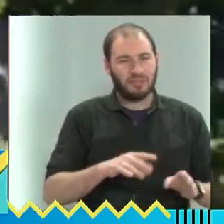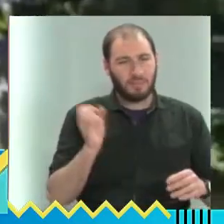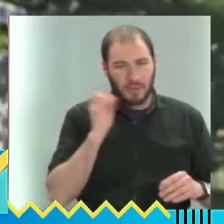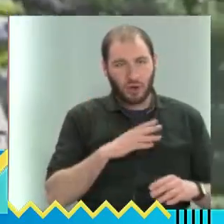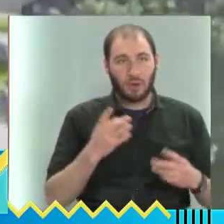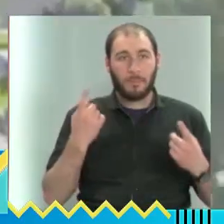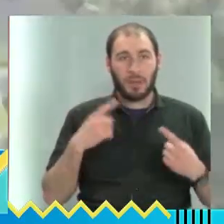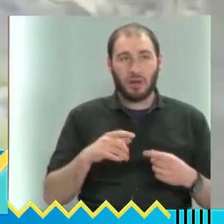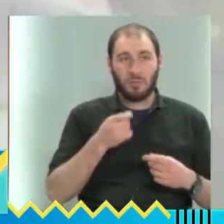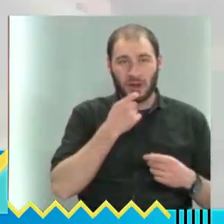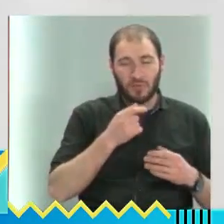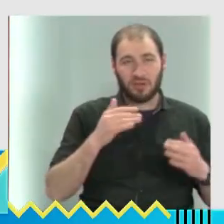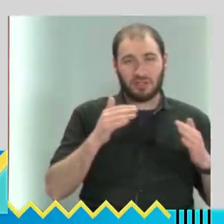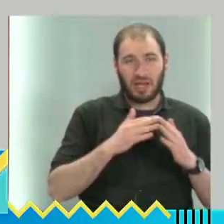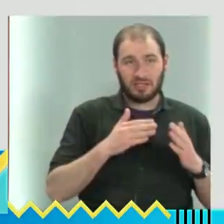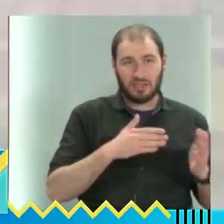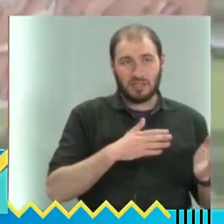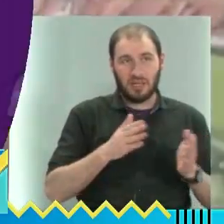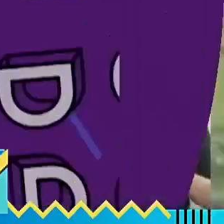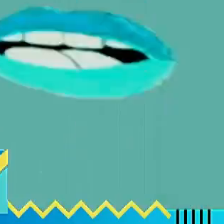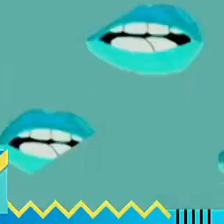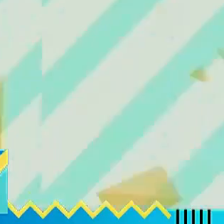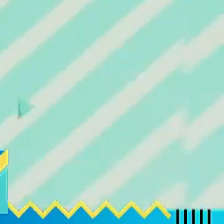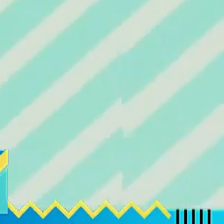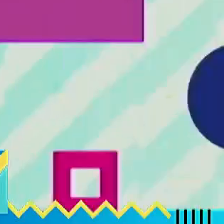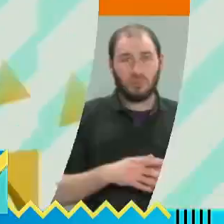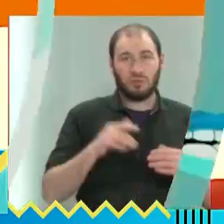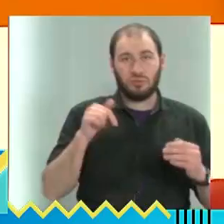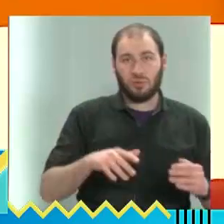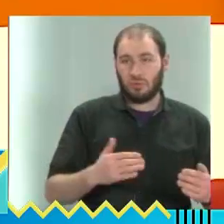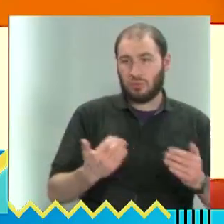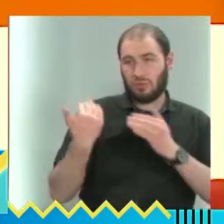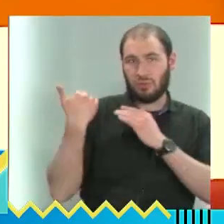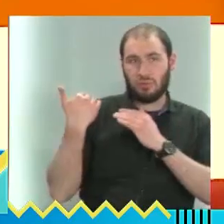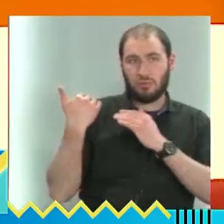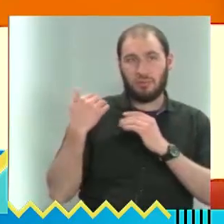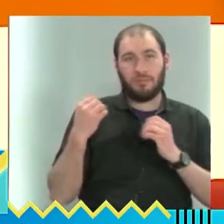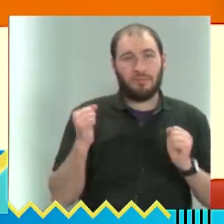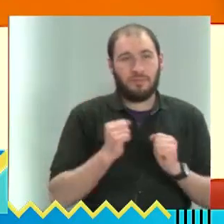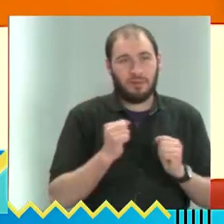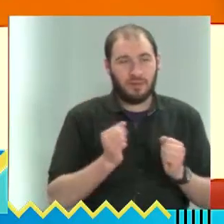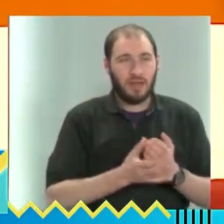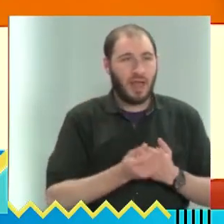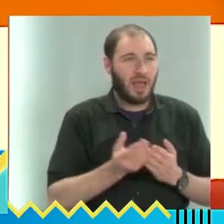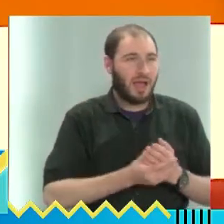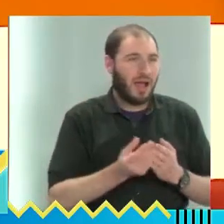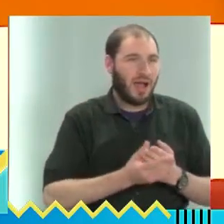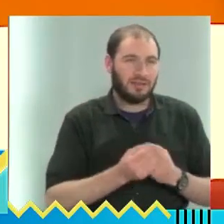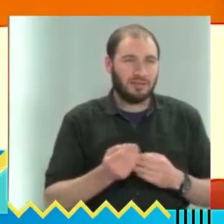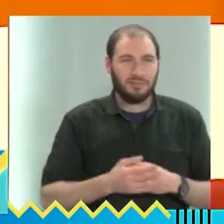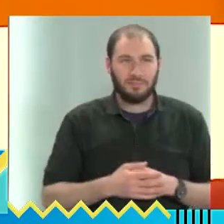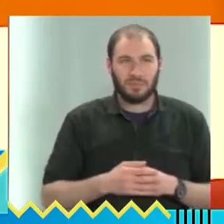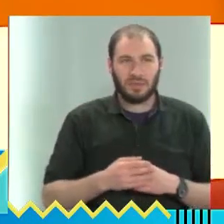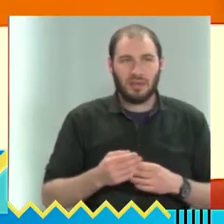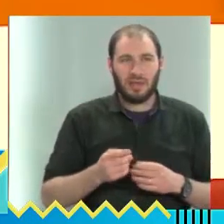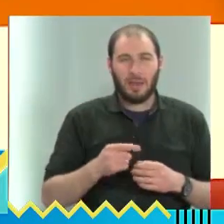si orientamos una vivienda en el hemisferio sur hacia el sur, y vamos a tener frío. Vamos a gastar mucho. Y vamos a gastar